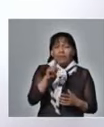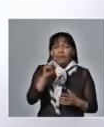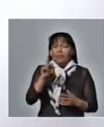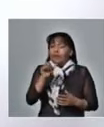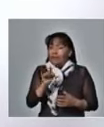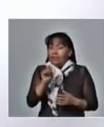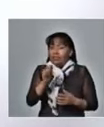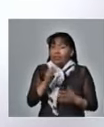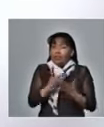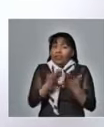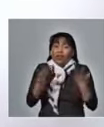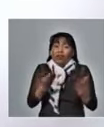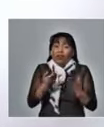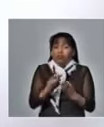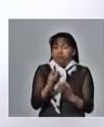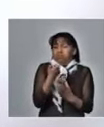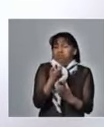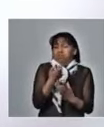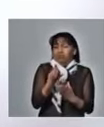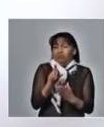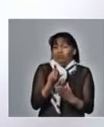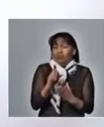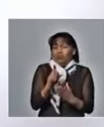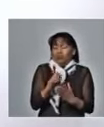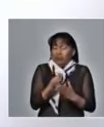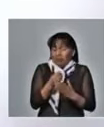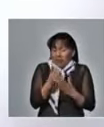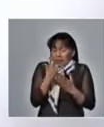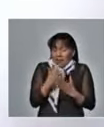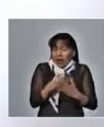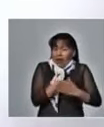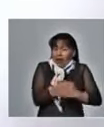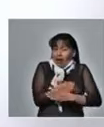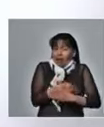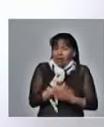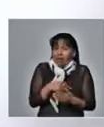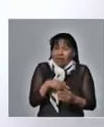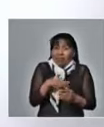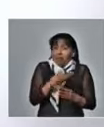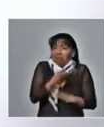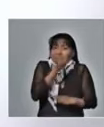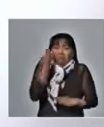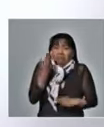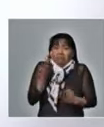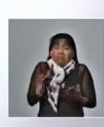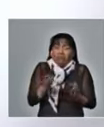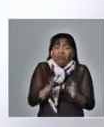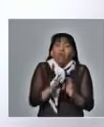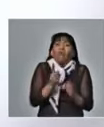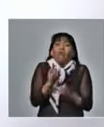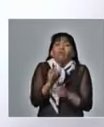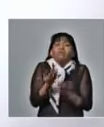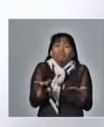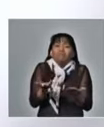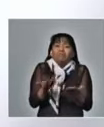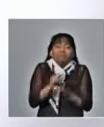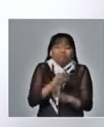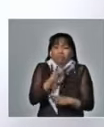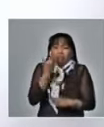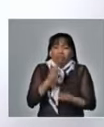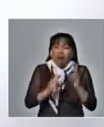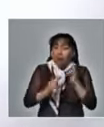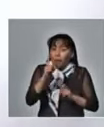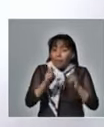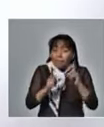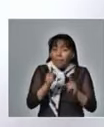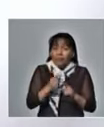oculta. Hoy el monto de la deuda, a ciencia cierta, nadie lo puede saber. Algunos hablan que